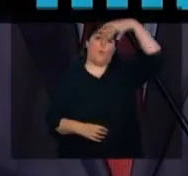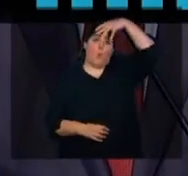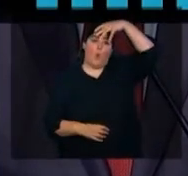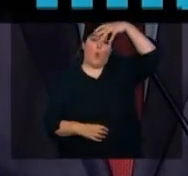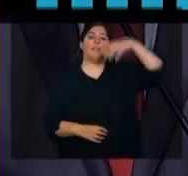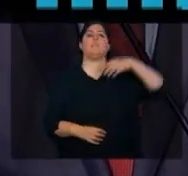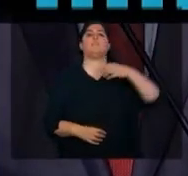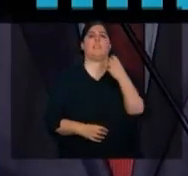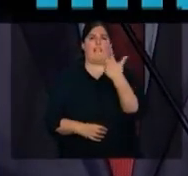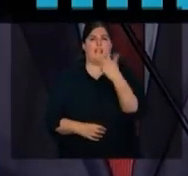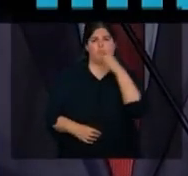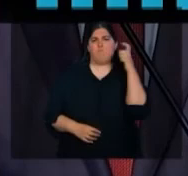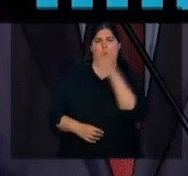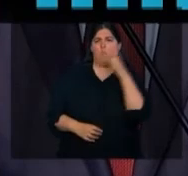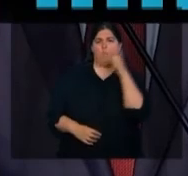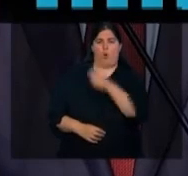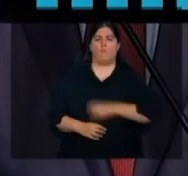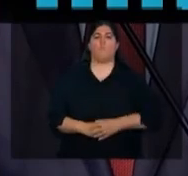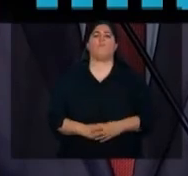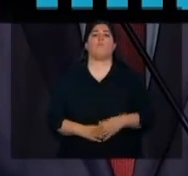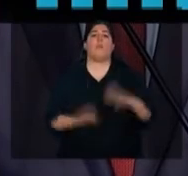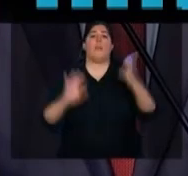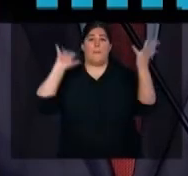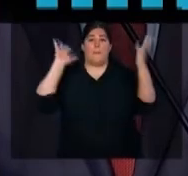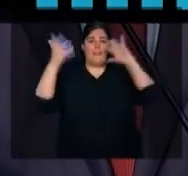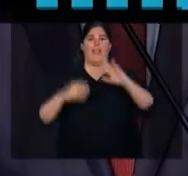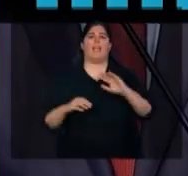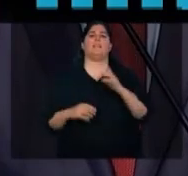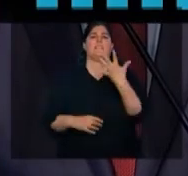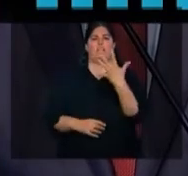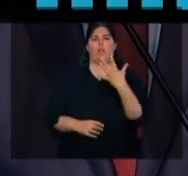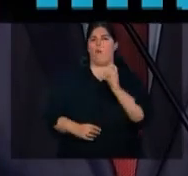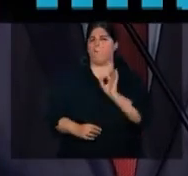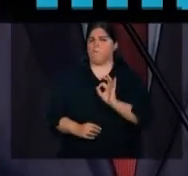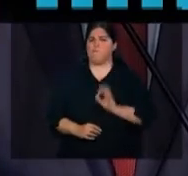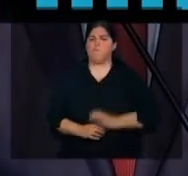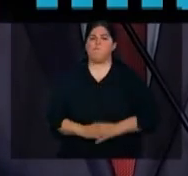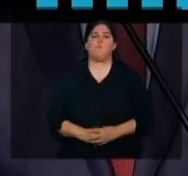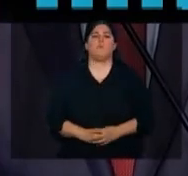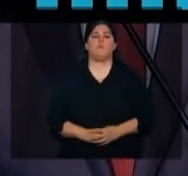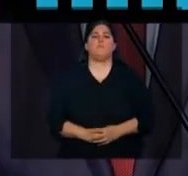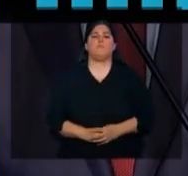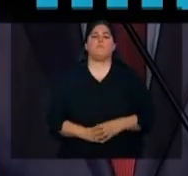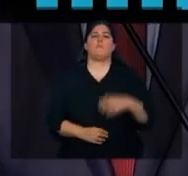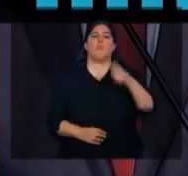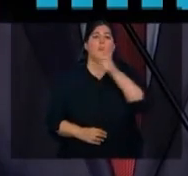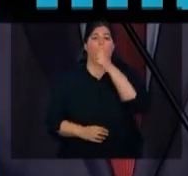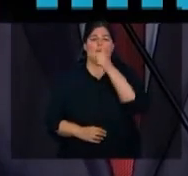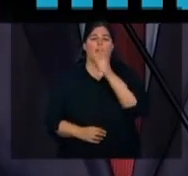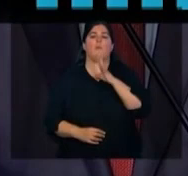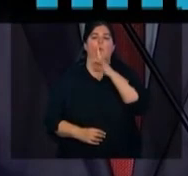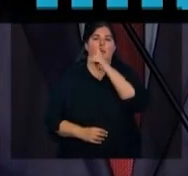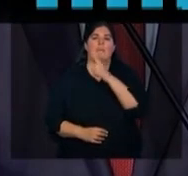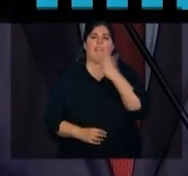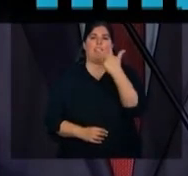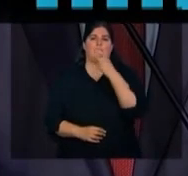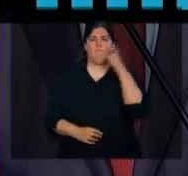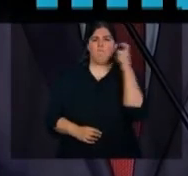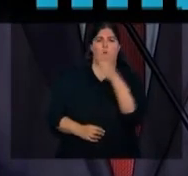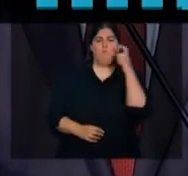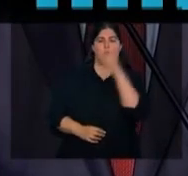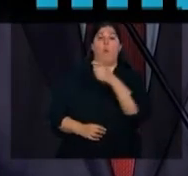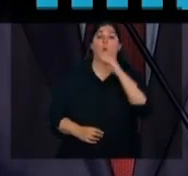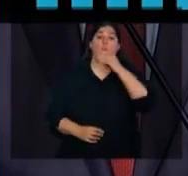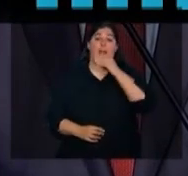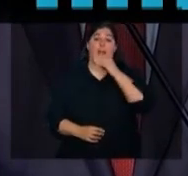bu utilizó tres réplicas utilizó sus cinco réplicas Miriam bregman tres réplicas Y